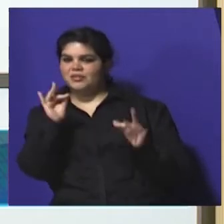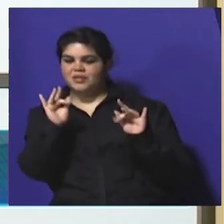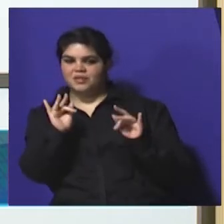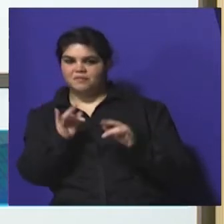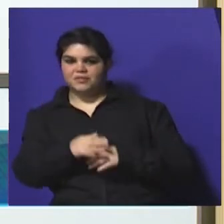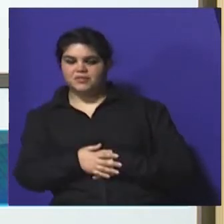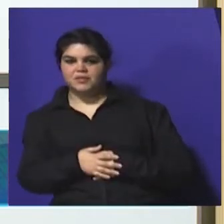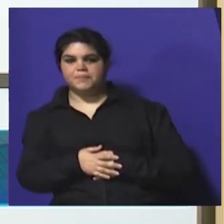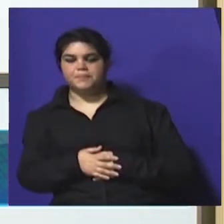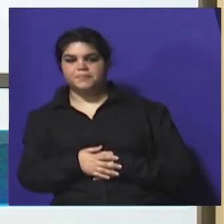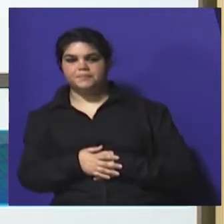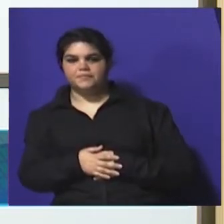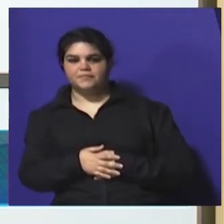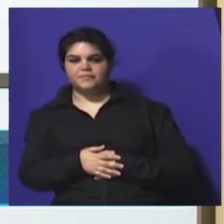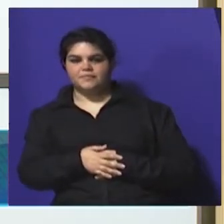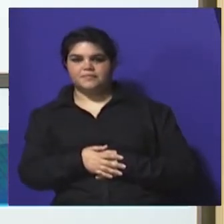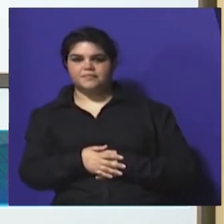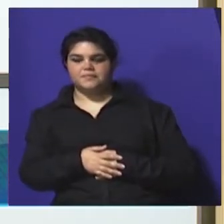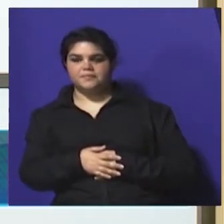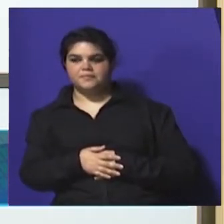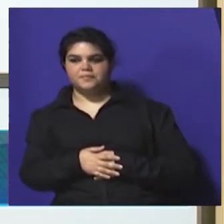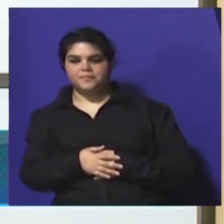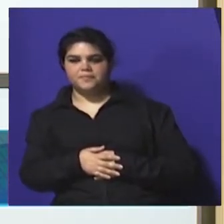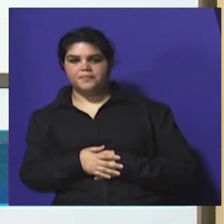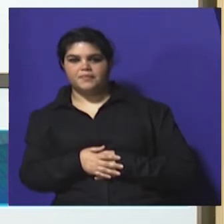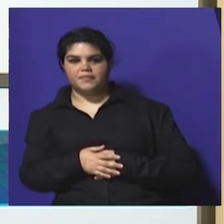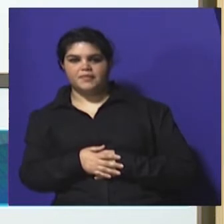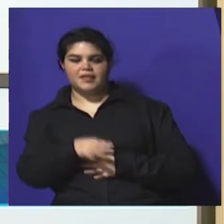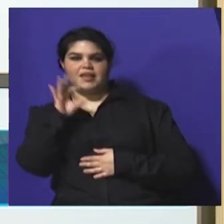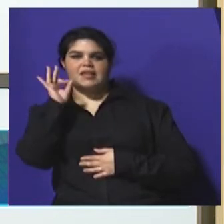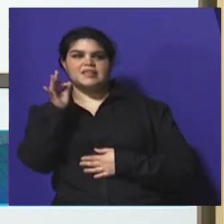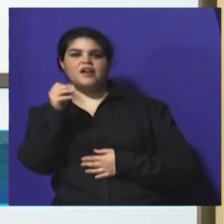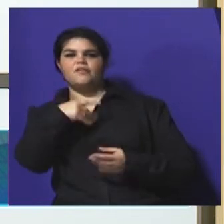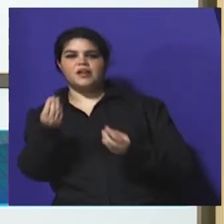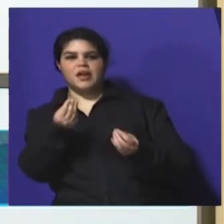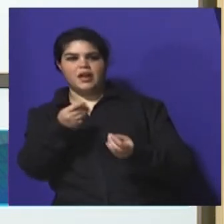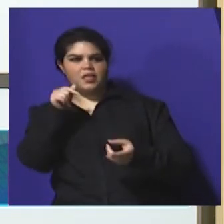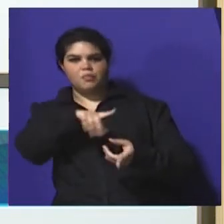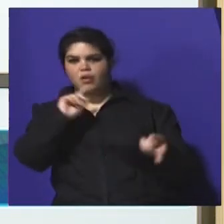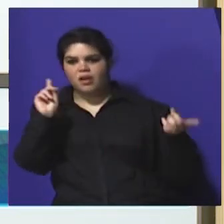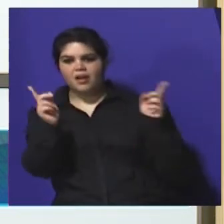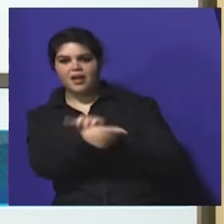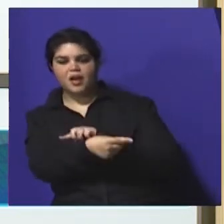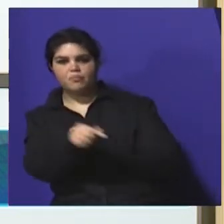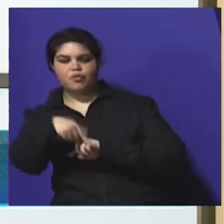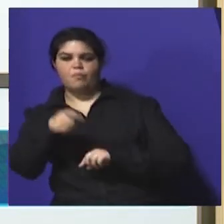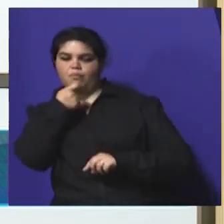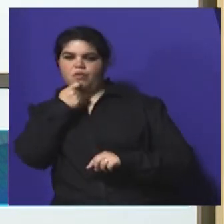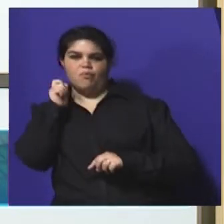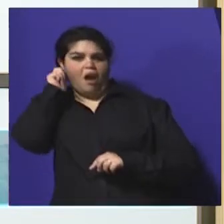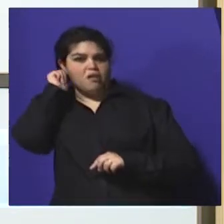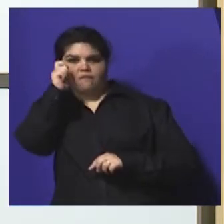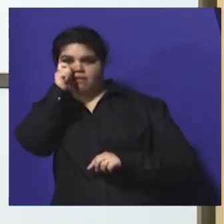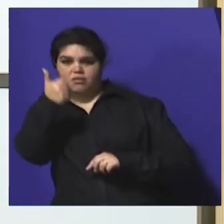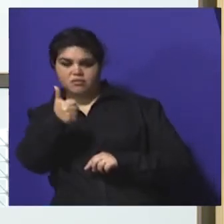saber que tenéis que entrar en un sistema quiera o no por ahí de de que yo con 26 años ya pienso